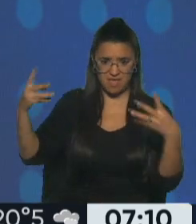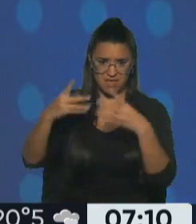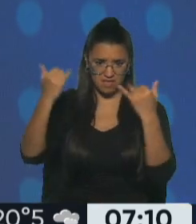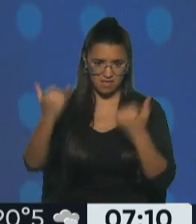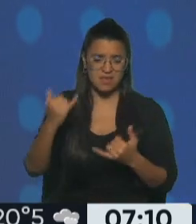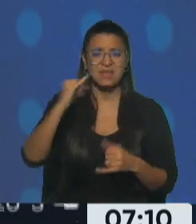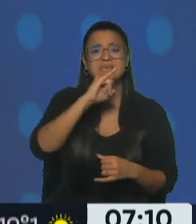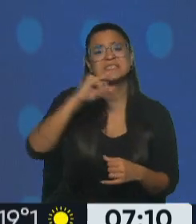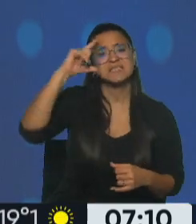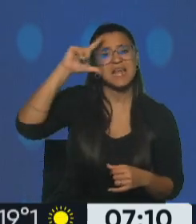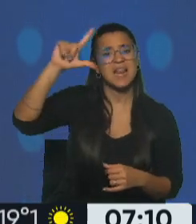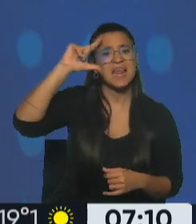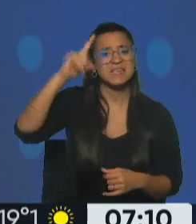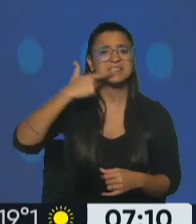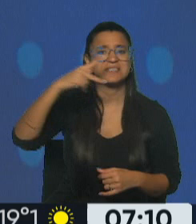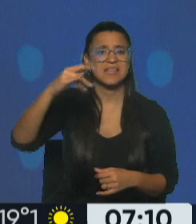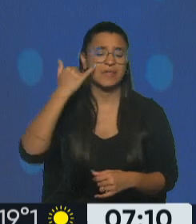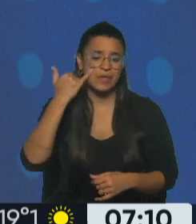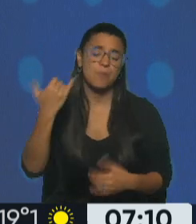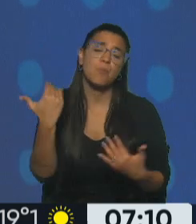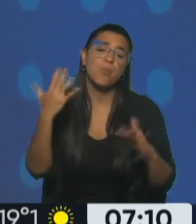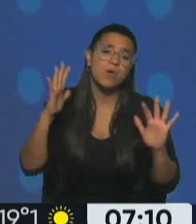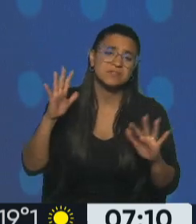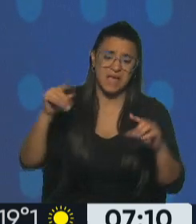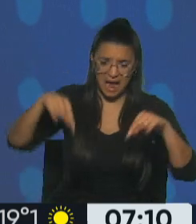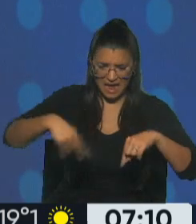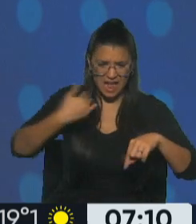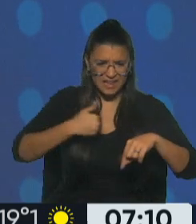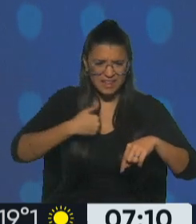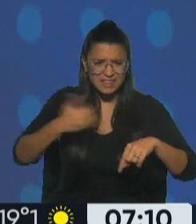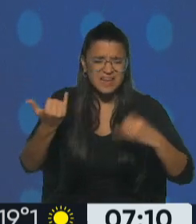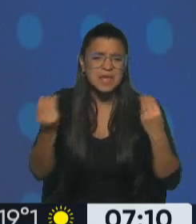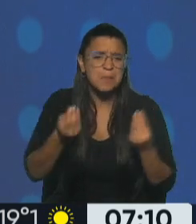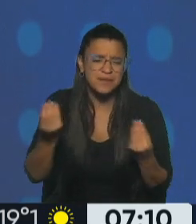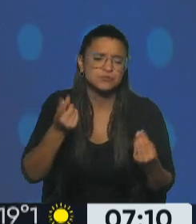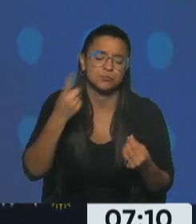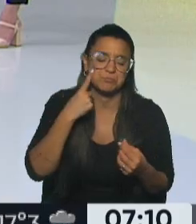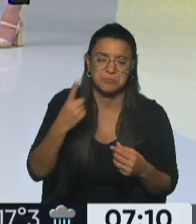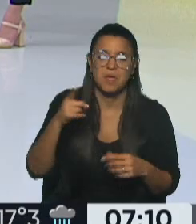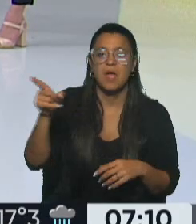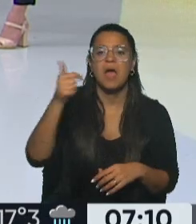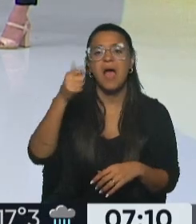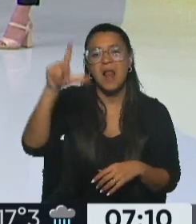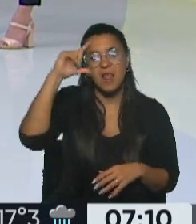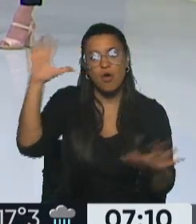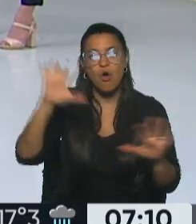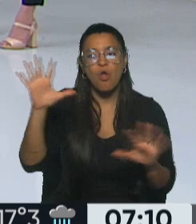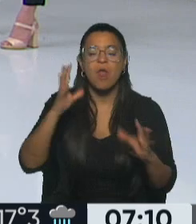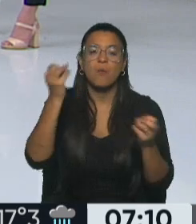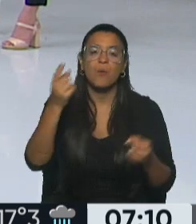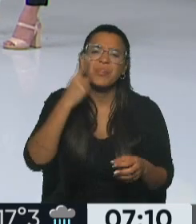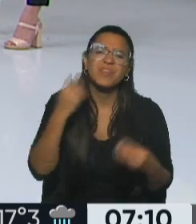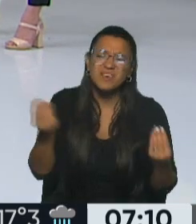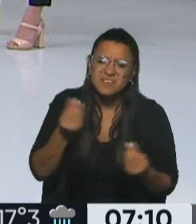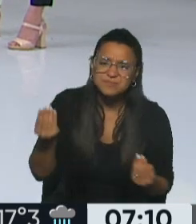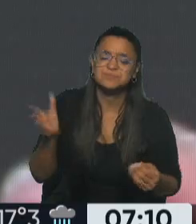selenski a partir de algo que pudo o no haber sucedido aquí en la Argentina de qué estamos hablando al leuco qué tal Muy buen día de qué se trata